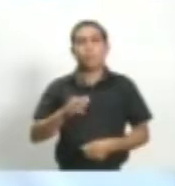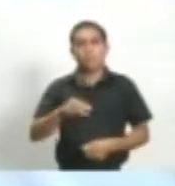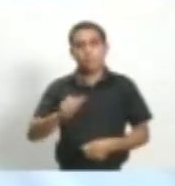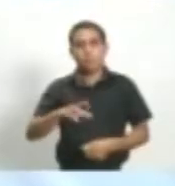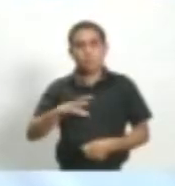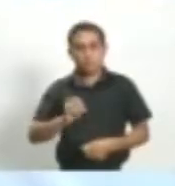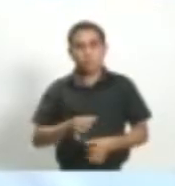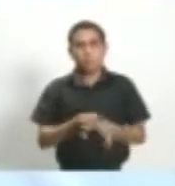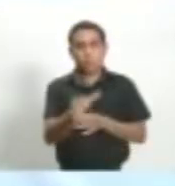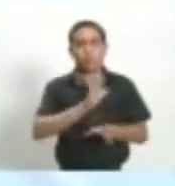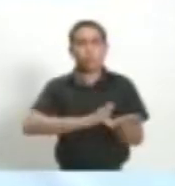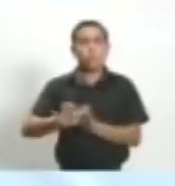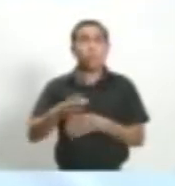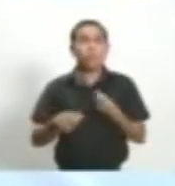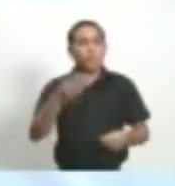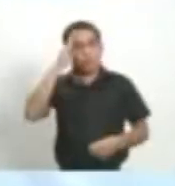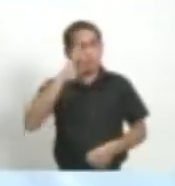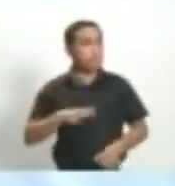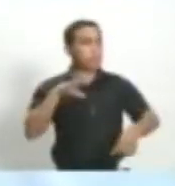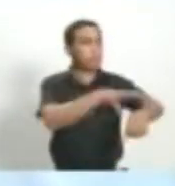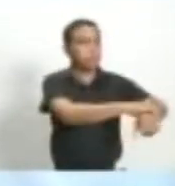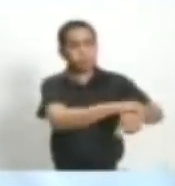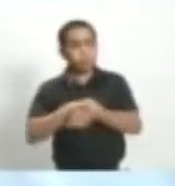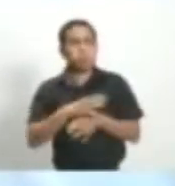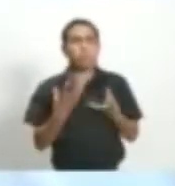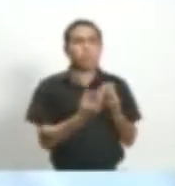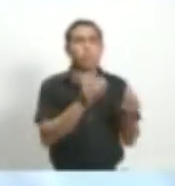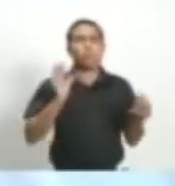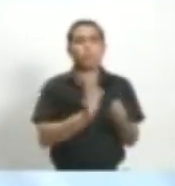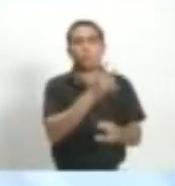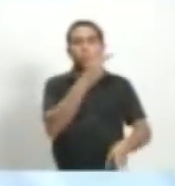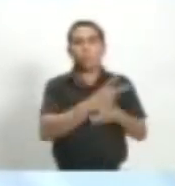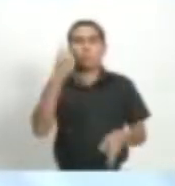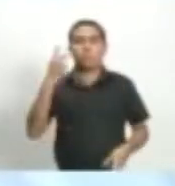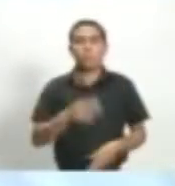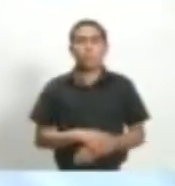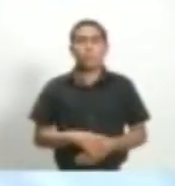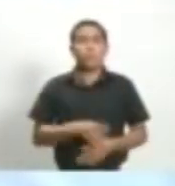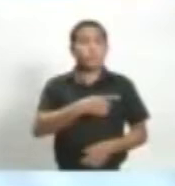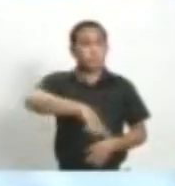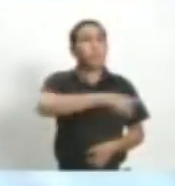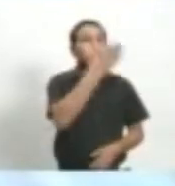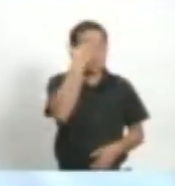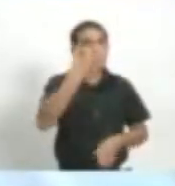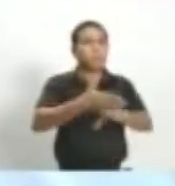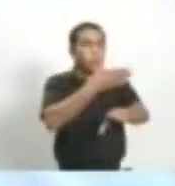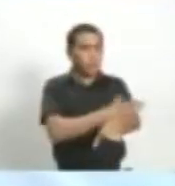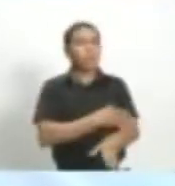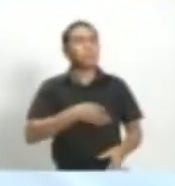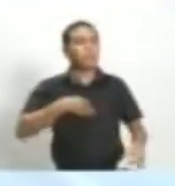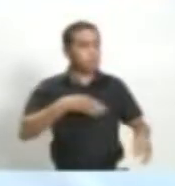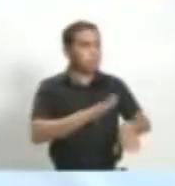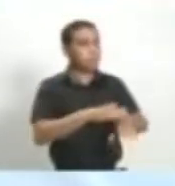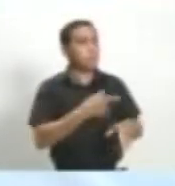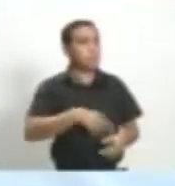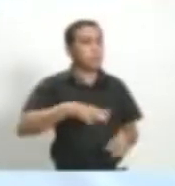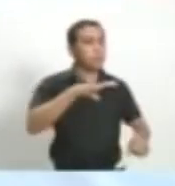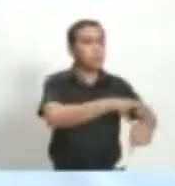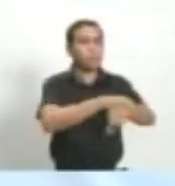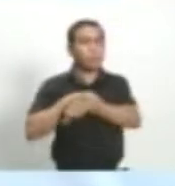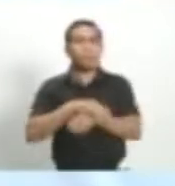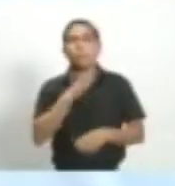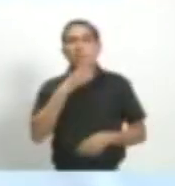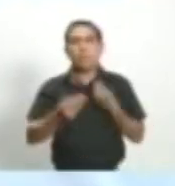trasladaron los policías para hacer efectivas unas órdenes de captura que pesaban contra estas personas y que pues estaban relacionadas con la